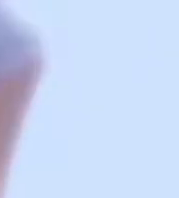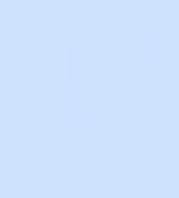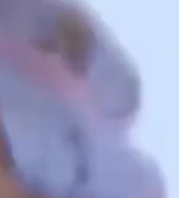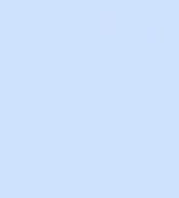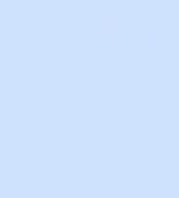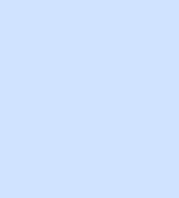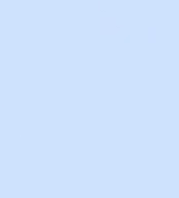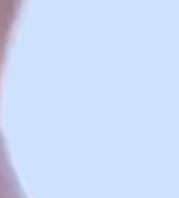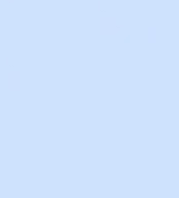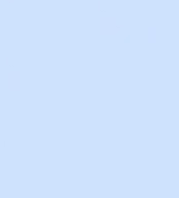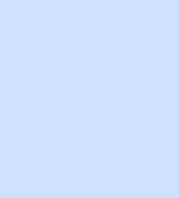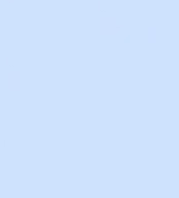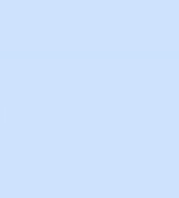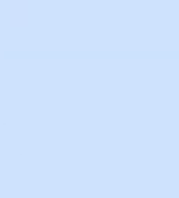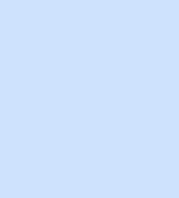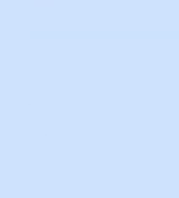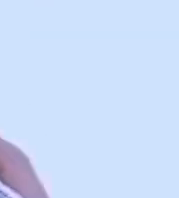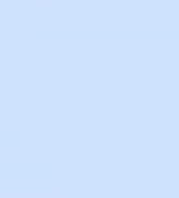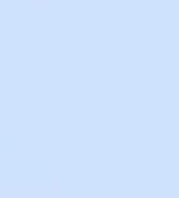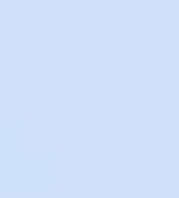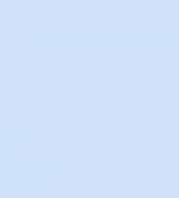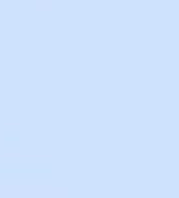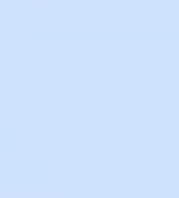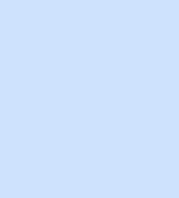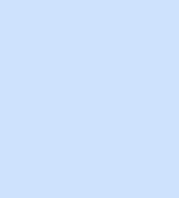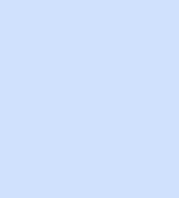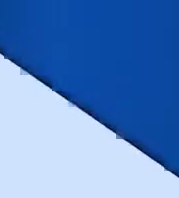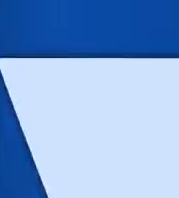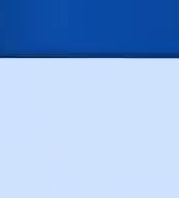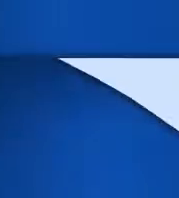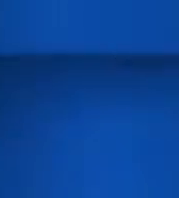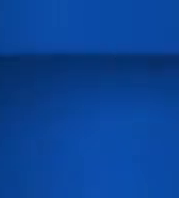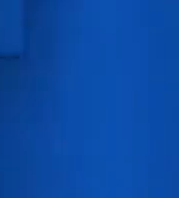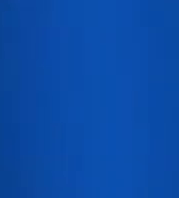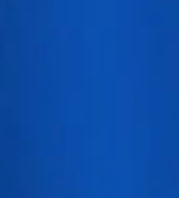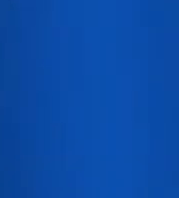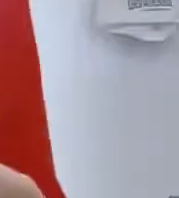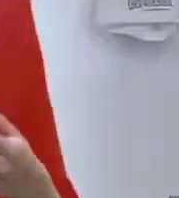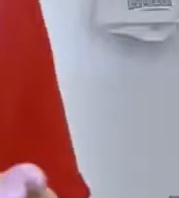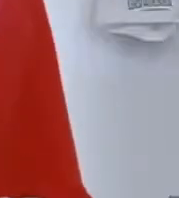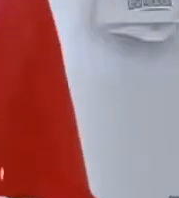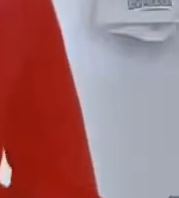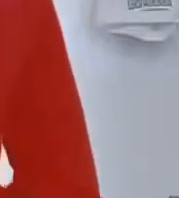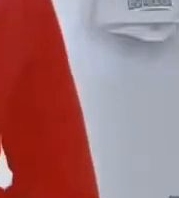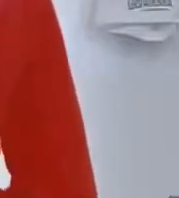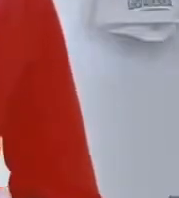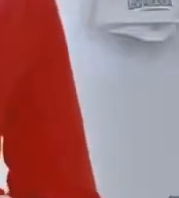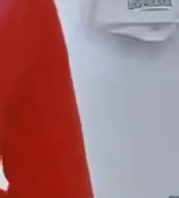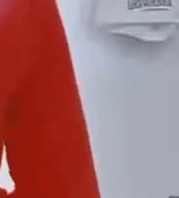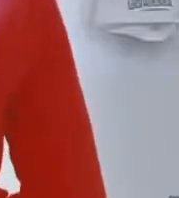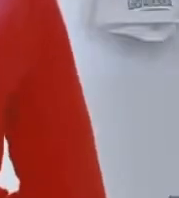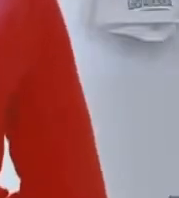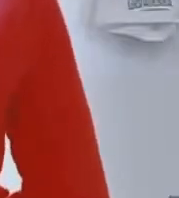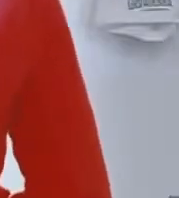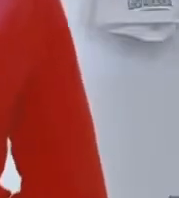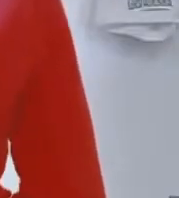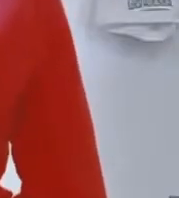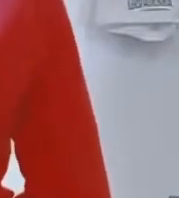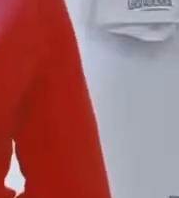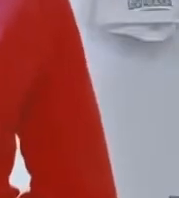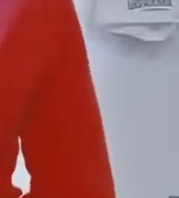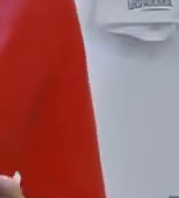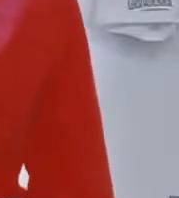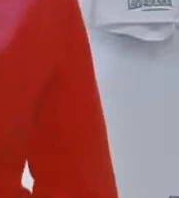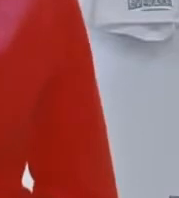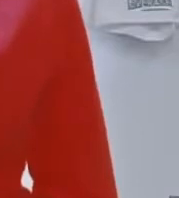para construir una Bolivia industrializada y productiva. El Estado es promotor de la economía